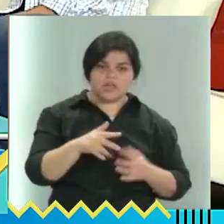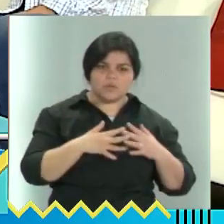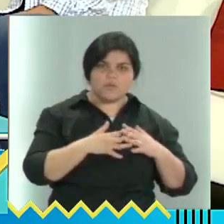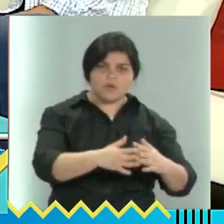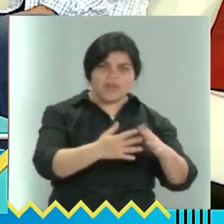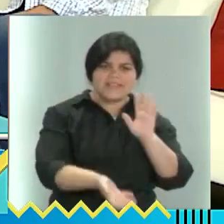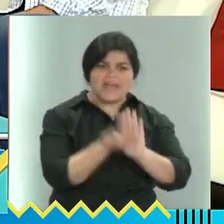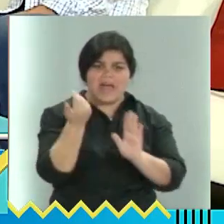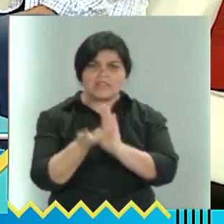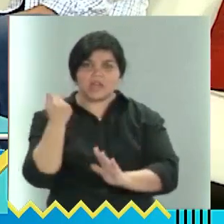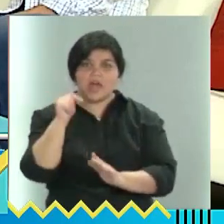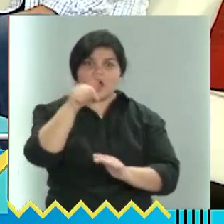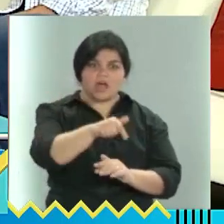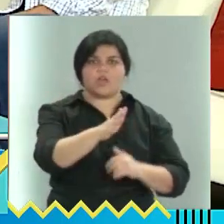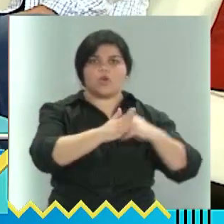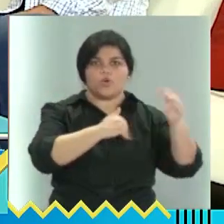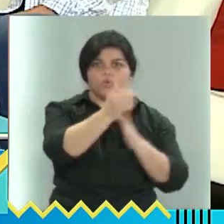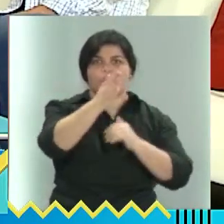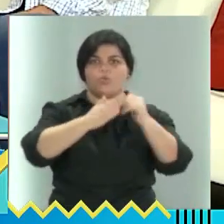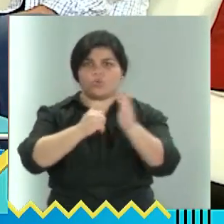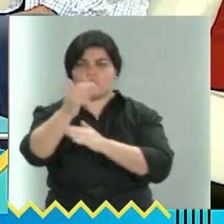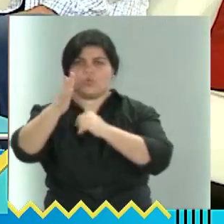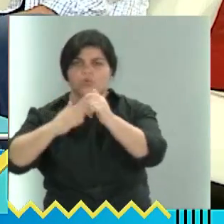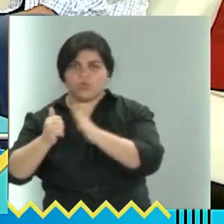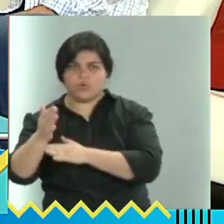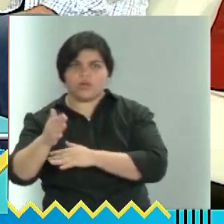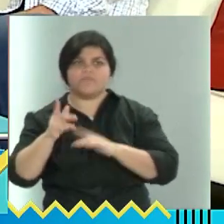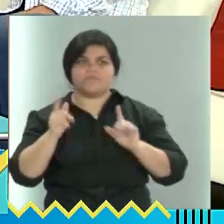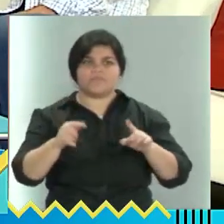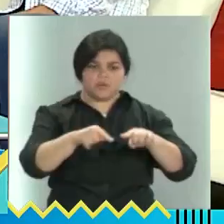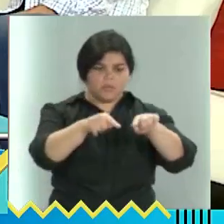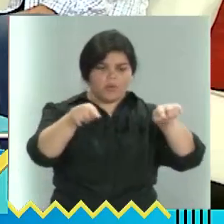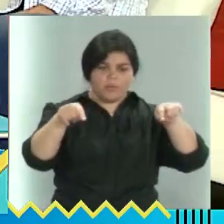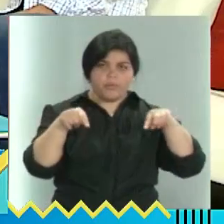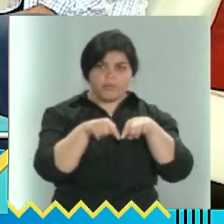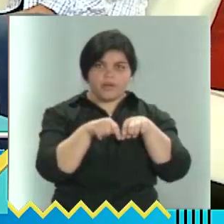y ha ido perdiendo un poco esto que hablábamos al principio de esa cuadrícula, se ha ido como